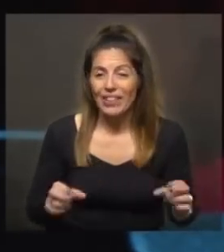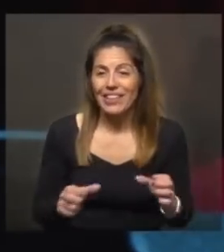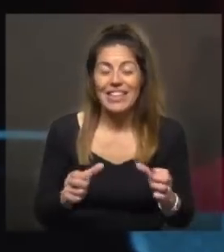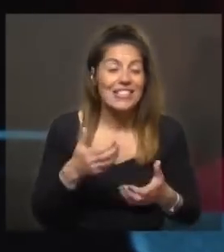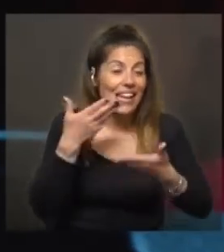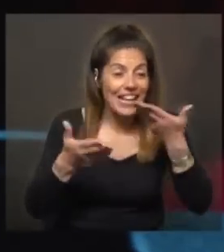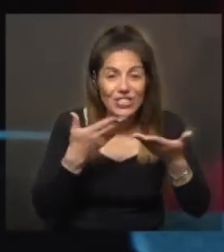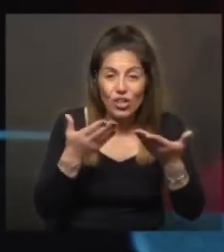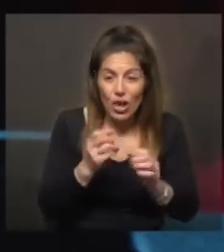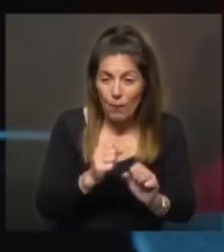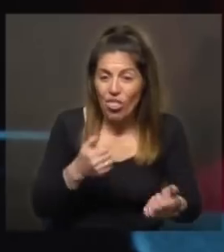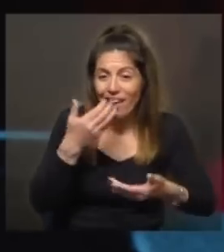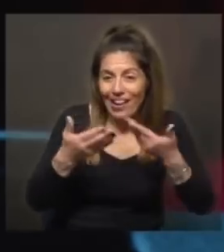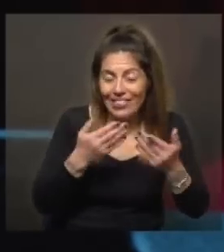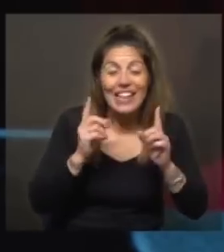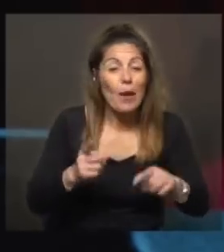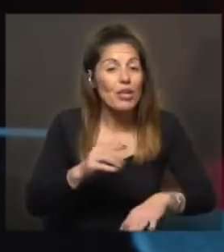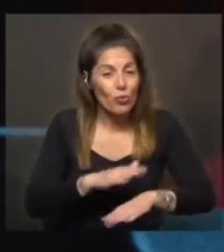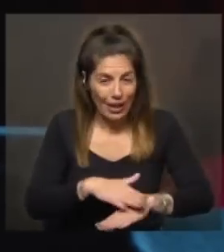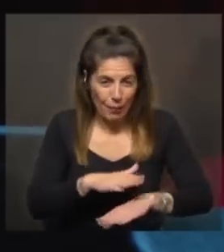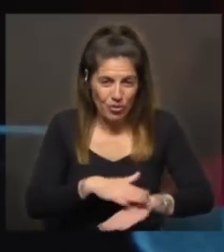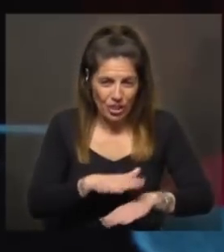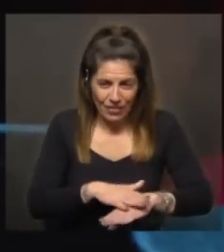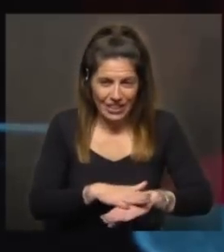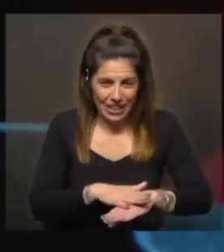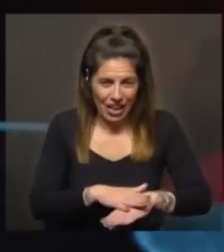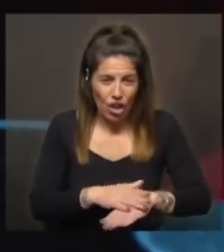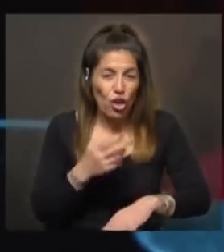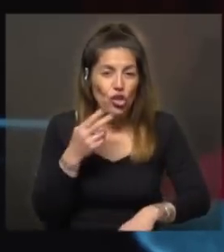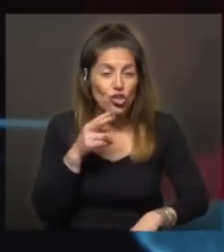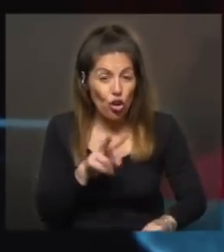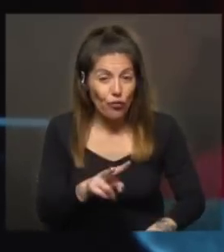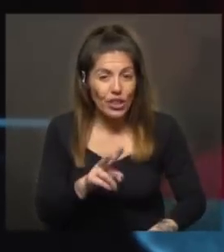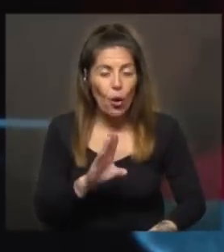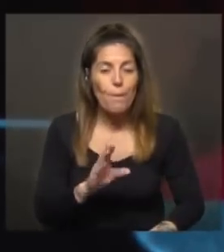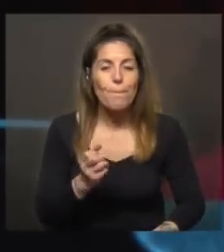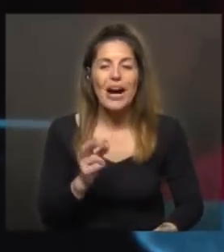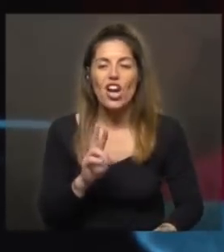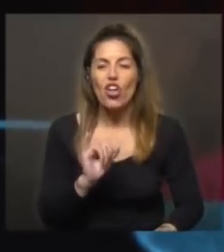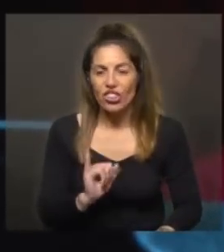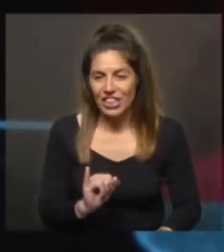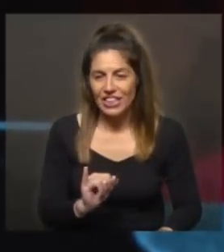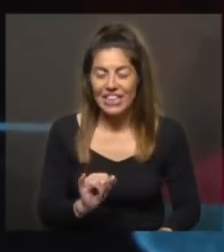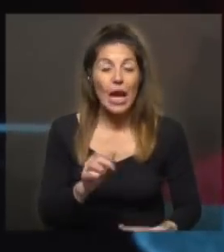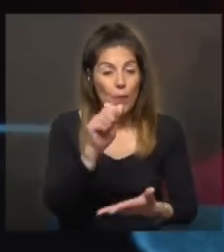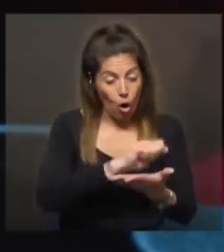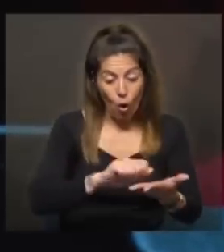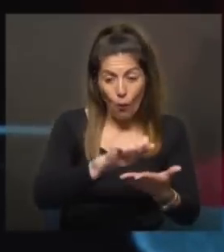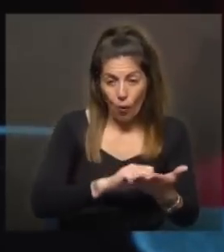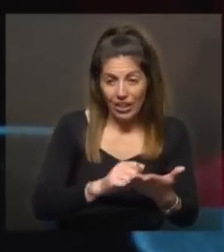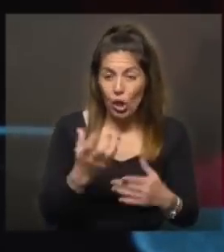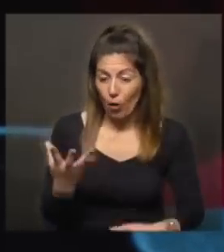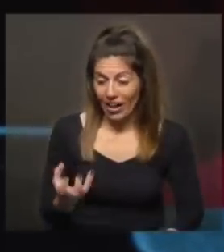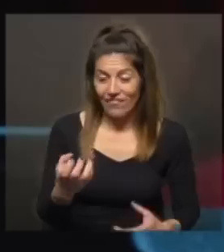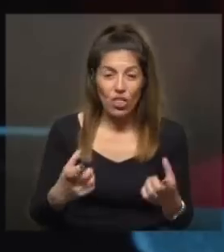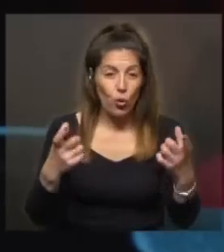cantarlas es tener una responsabilidad yo lo he visto mucho con Teresa parodi por ejemplo que hemos grabado hemos compuesto y grabado un disco